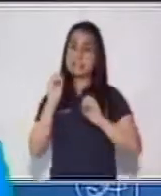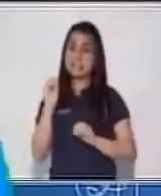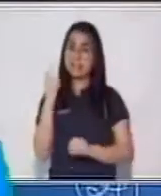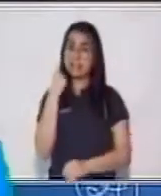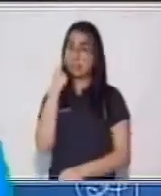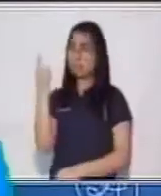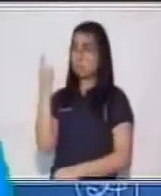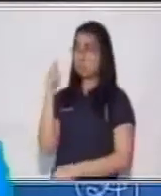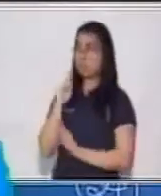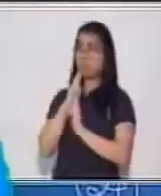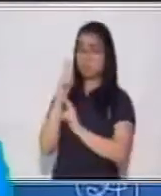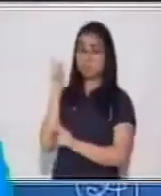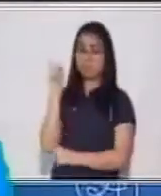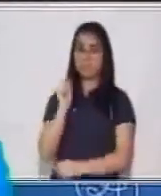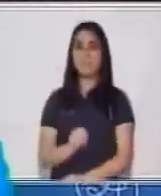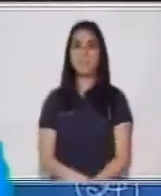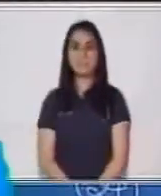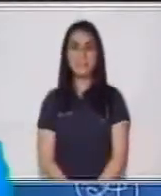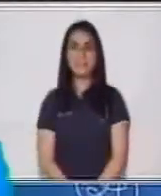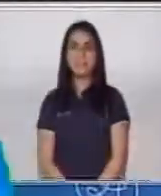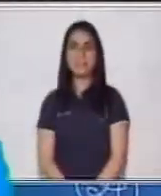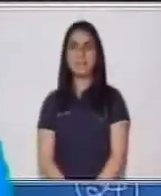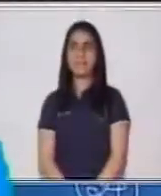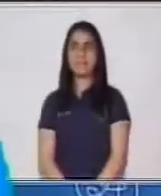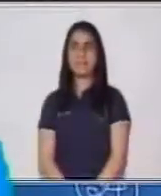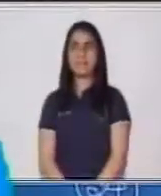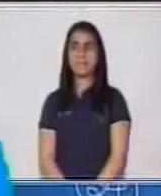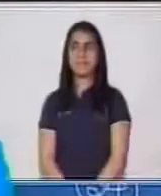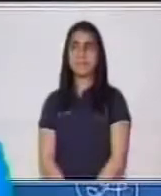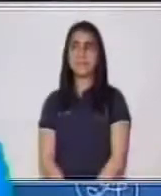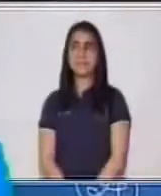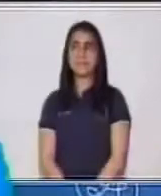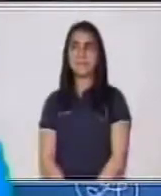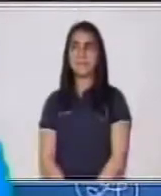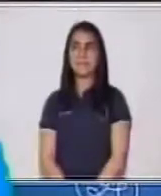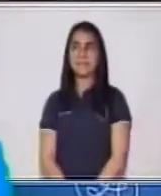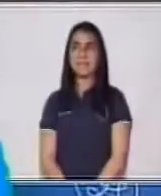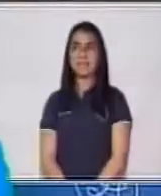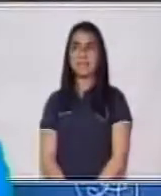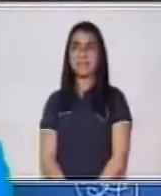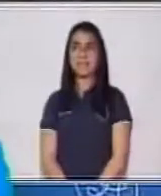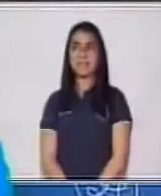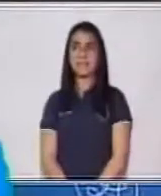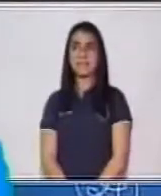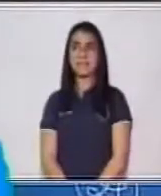1.73, que es el valor numérico de tangente de 60 por X.